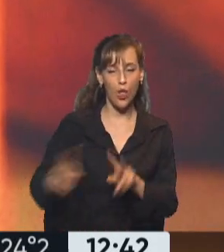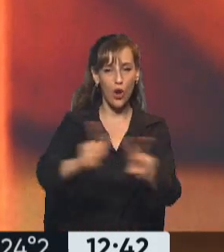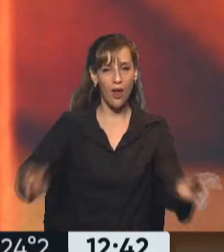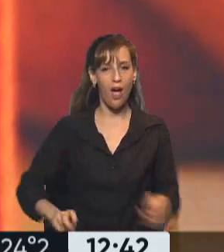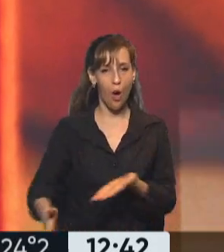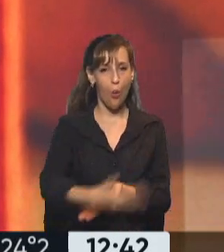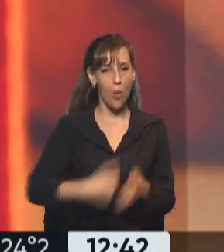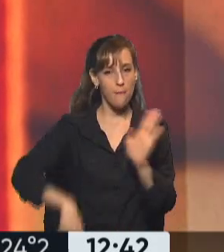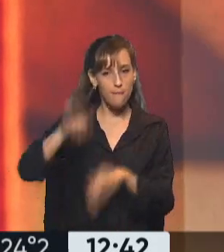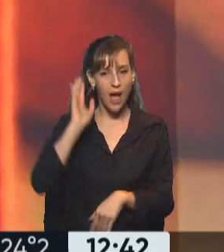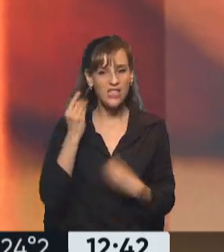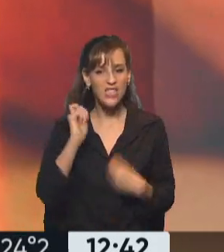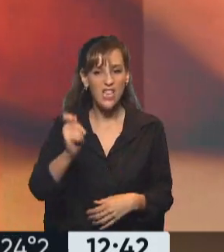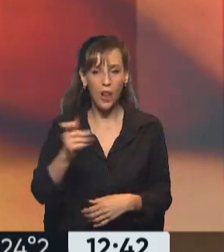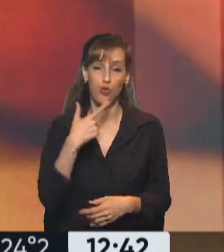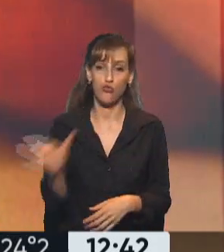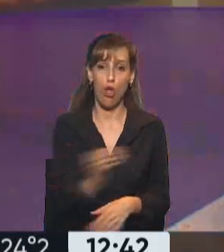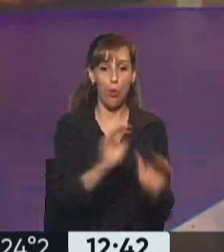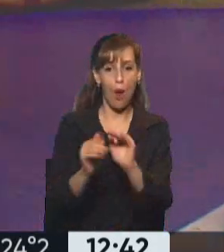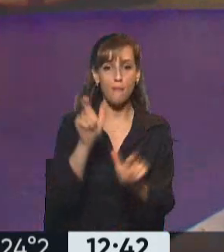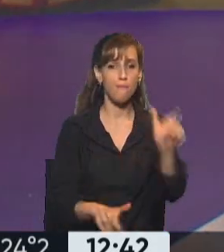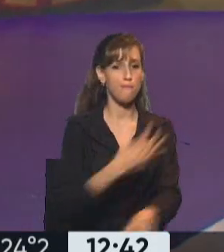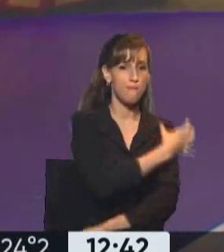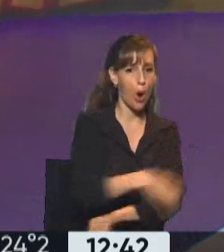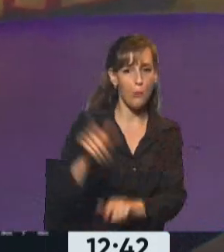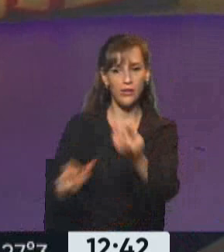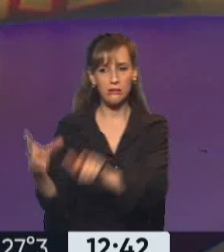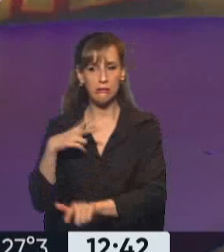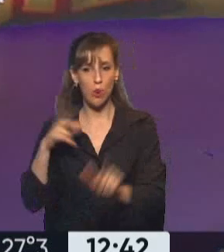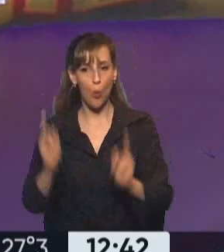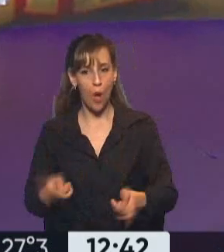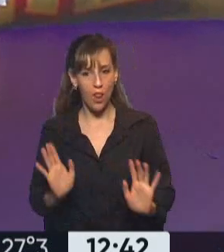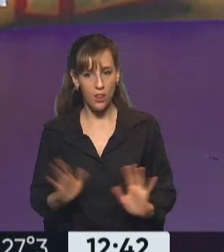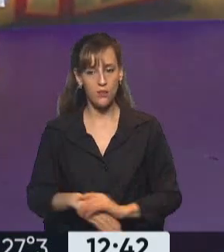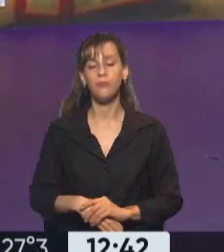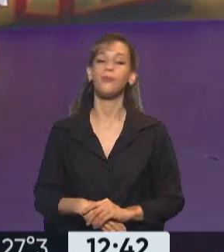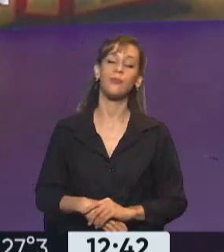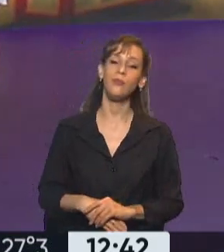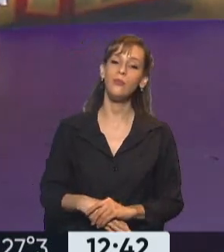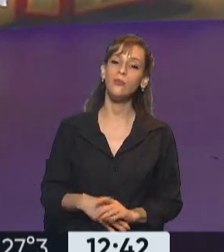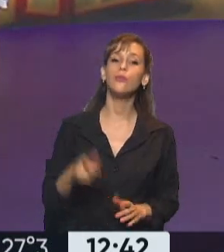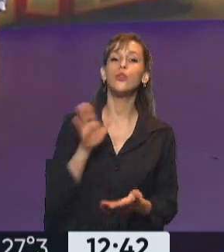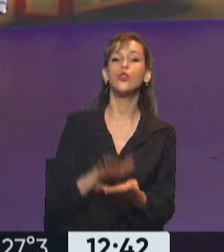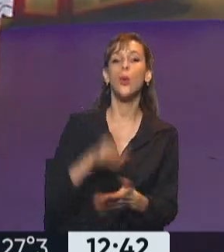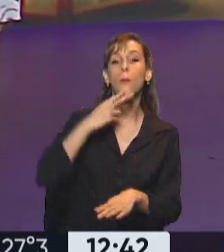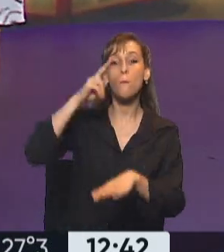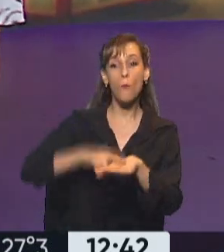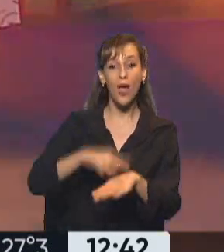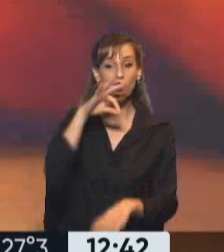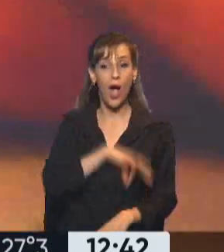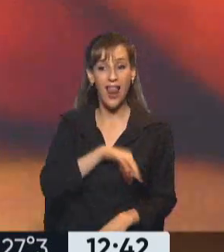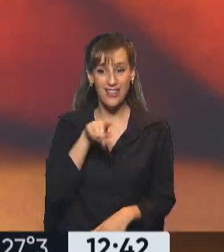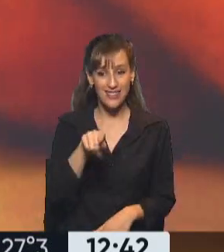paguen regresivamente los que menos tienen. Los impuestos a los ingresos, acá el típico impuesto a los ingresos es el impuesto a las ganancias, mal